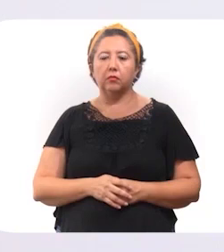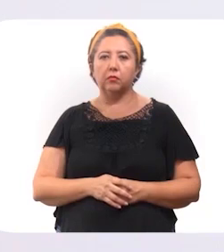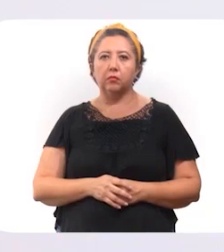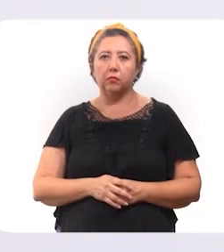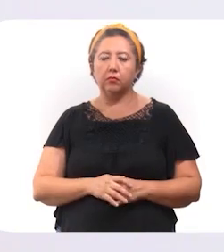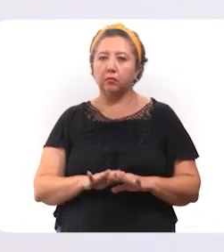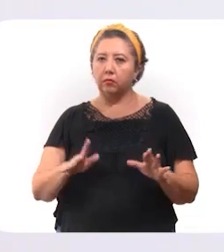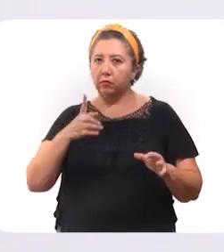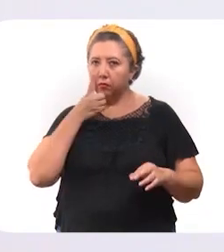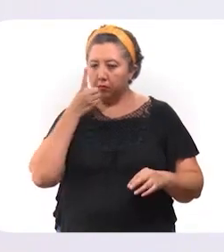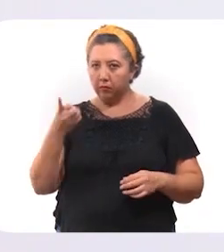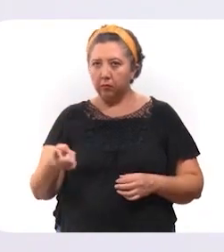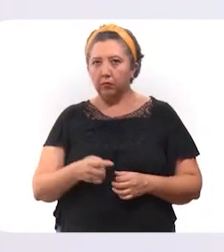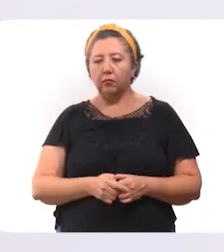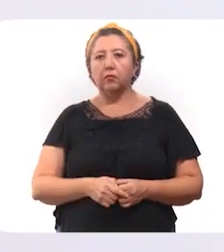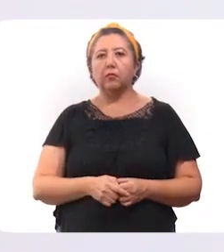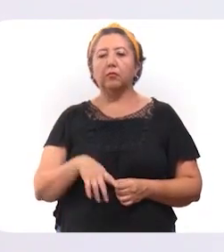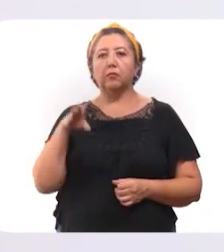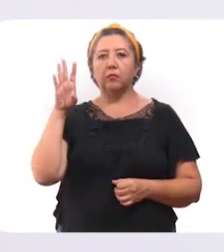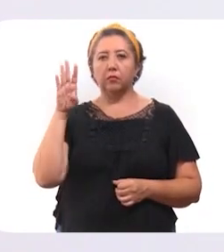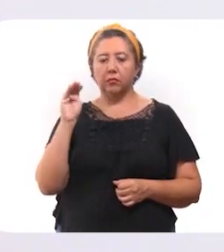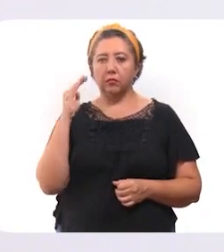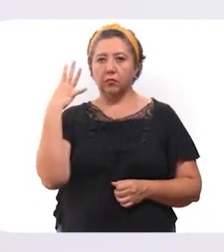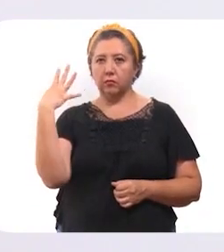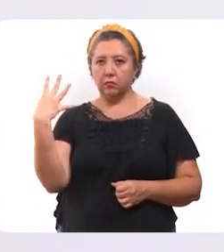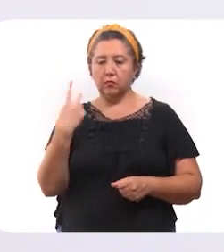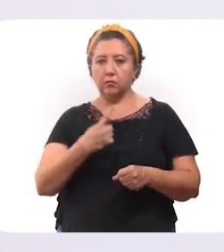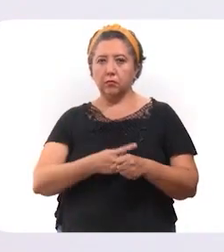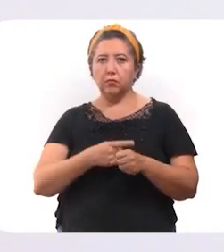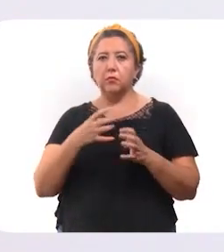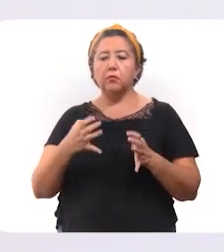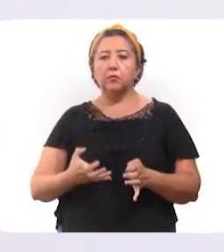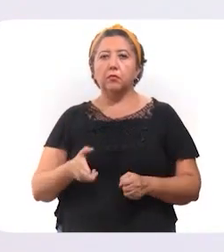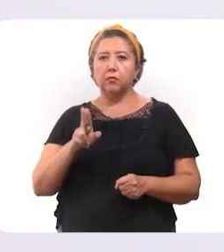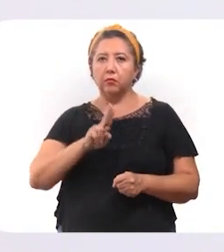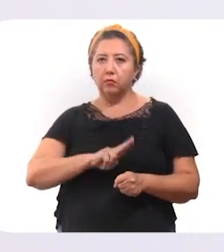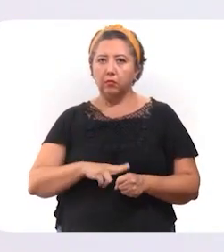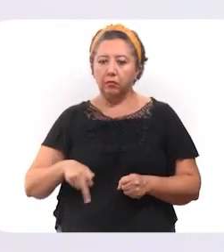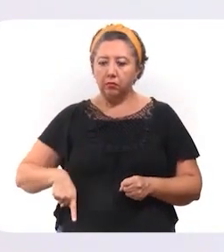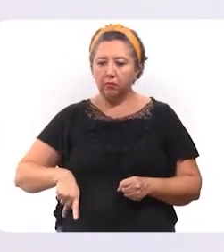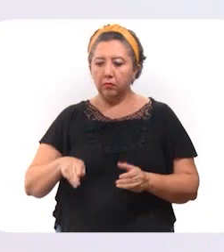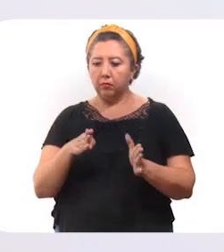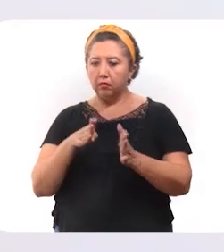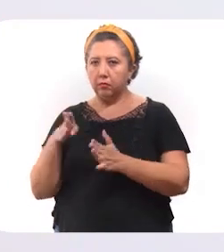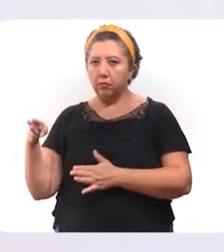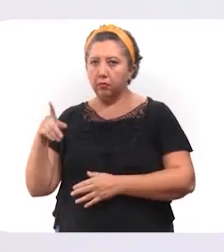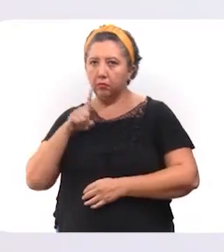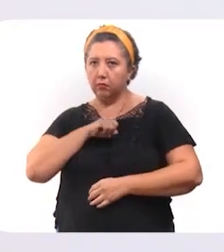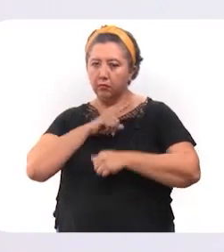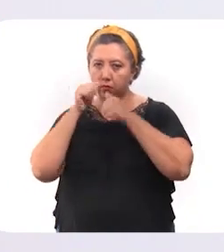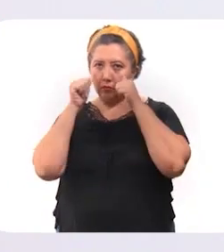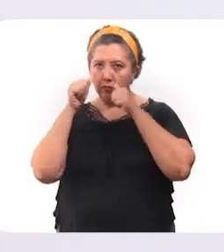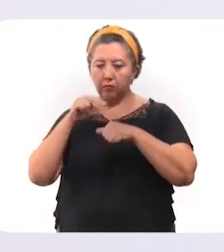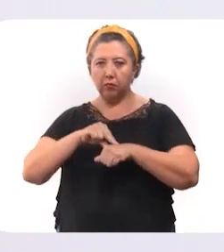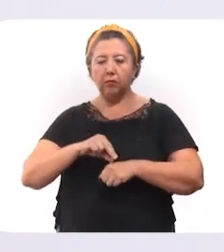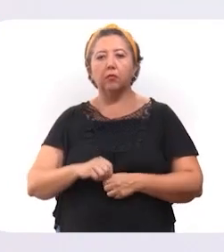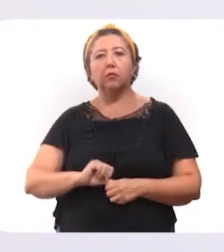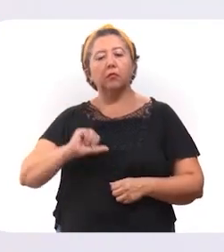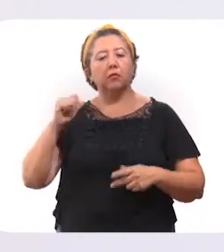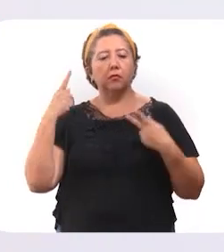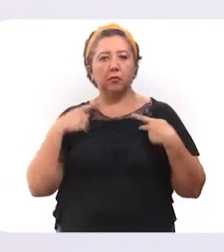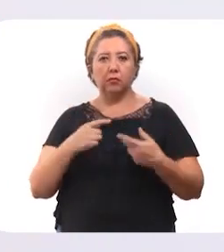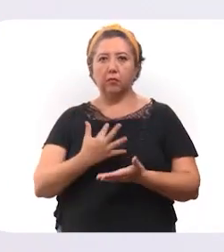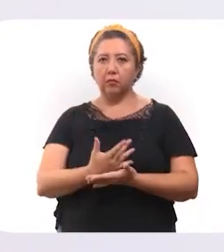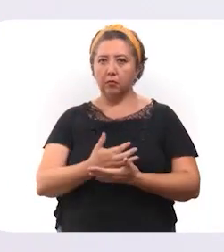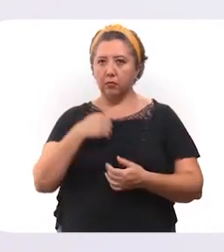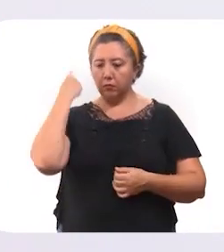leves. Como ya se mencionó, 94 de los casos positivos están en hospitales públicos y en aislamiento total. Hay